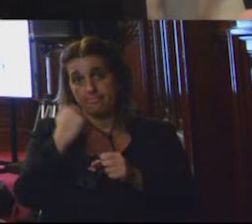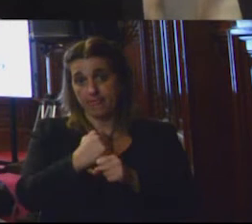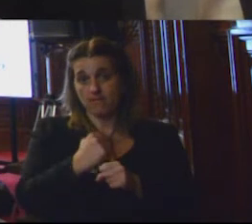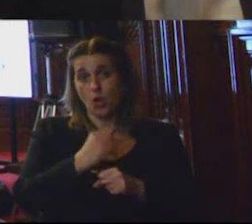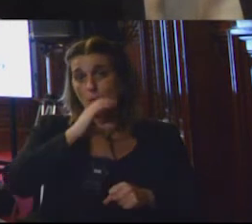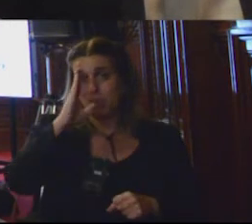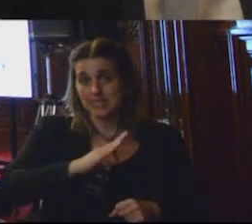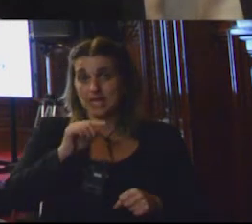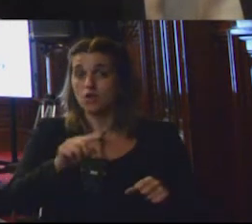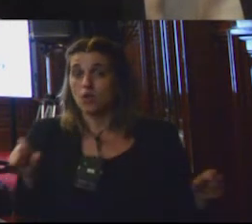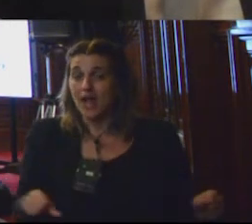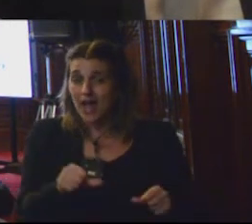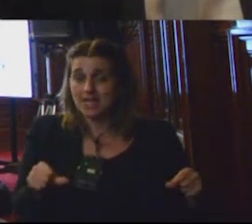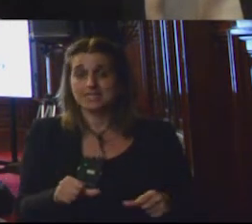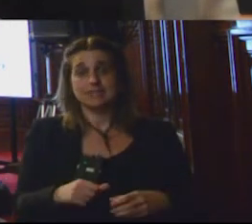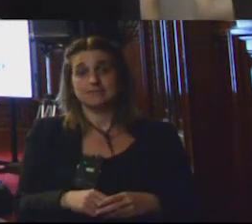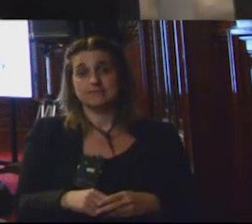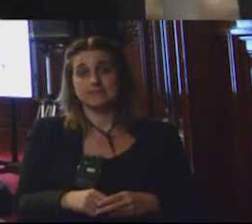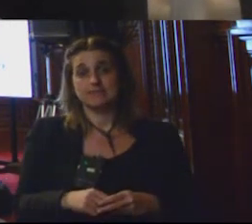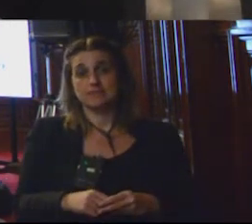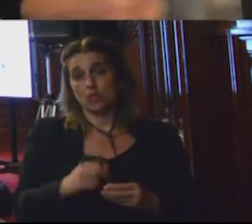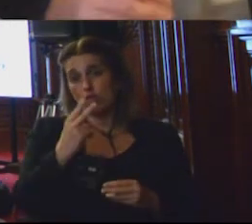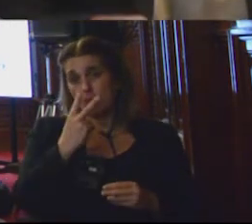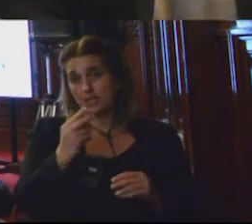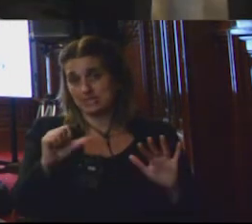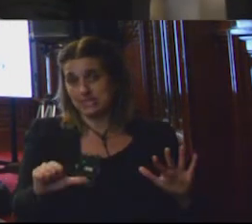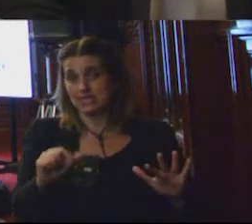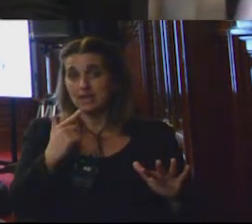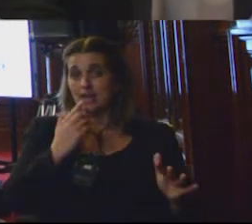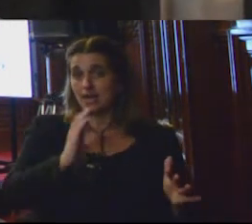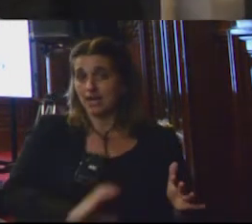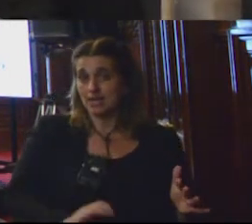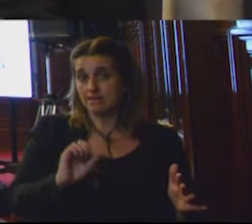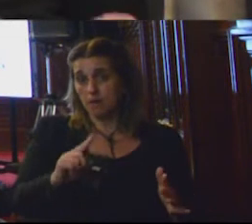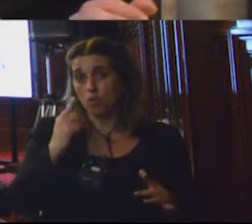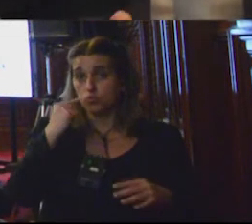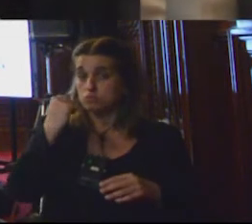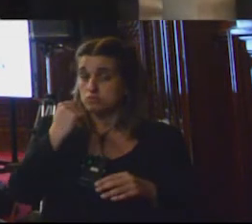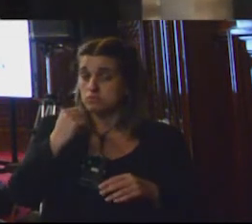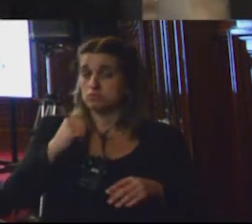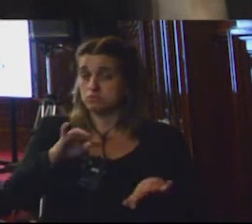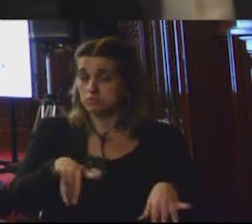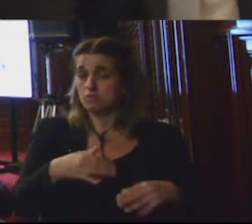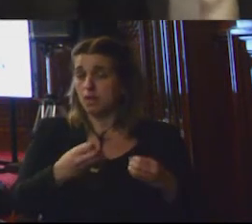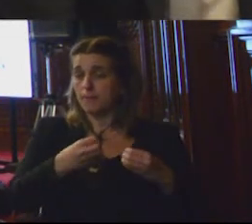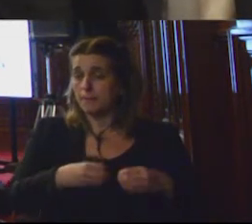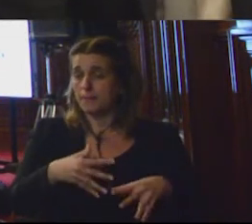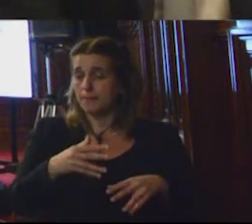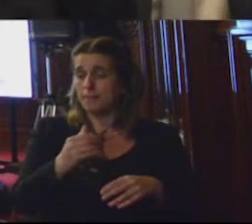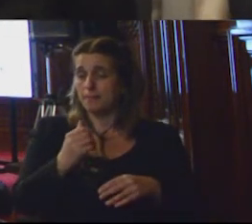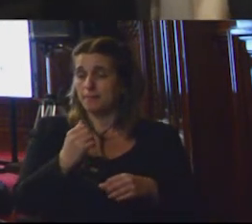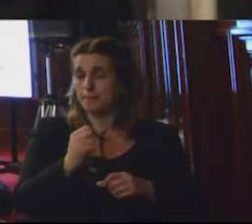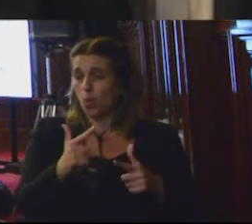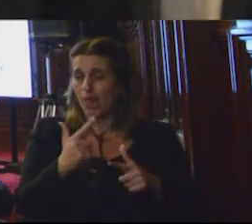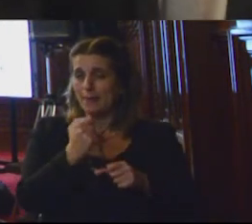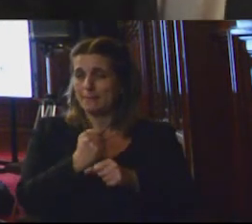final daquele ano, de 2016, caracterizava-se por uma taxa de desemprego de 11,3%, da